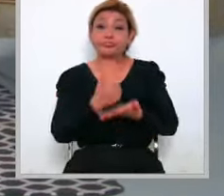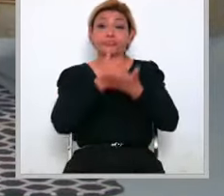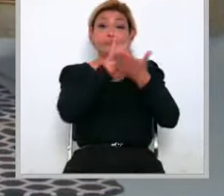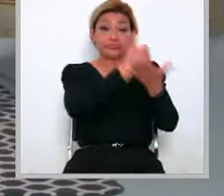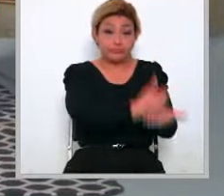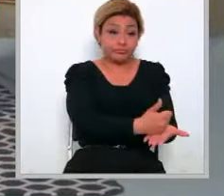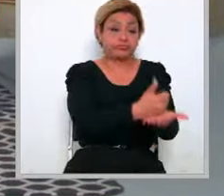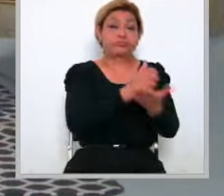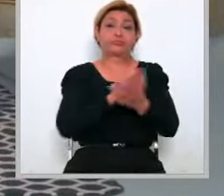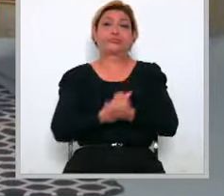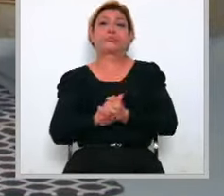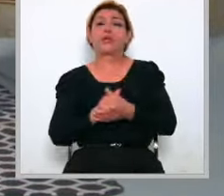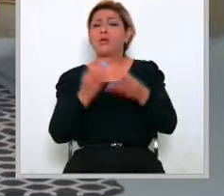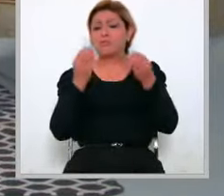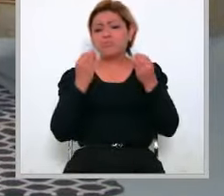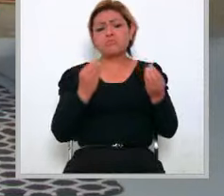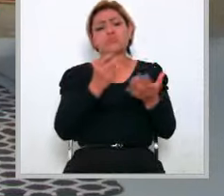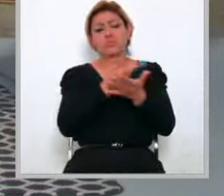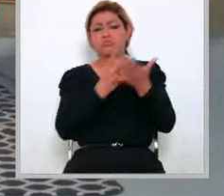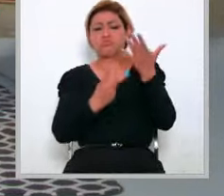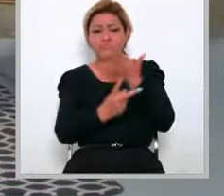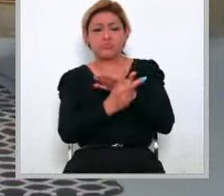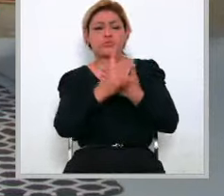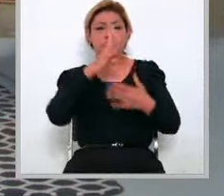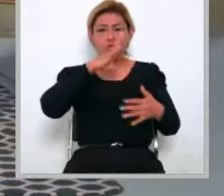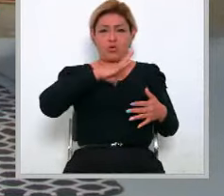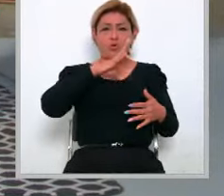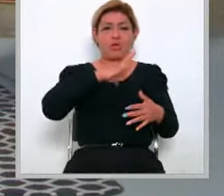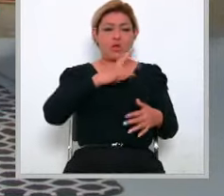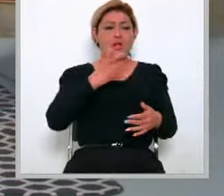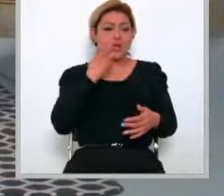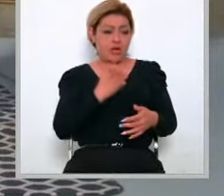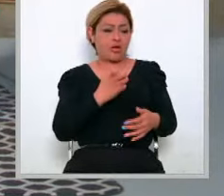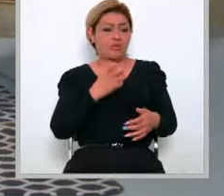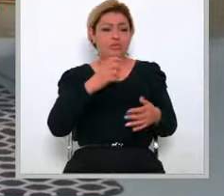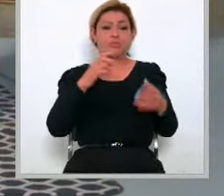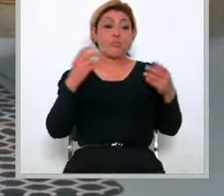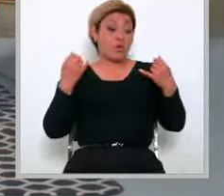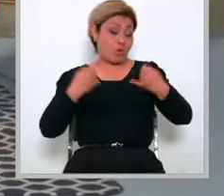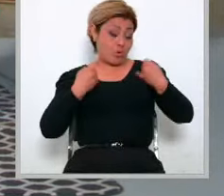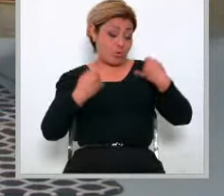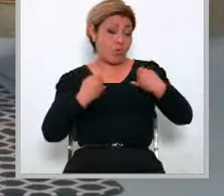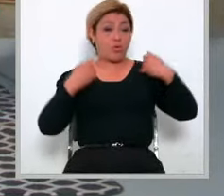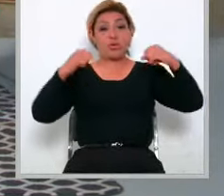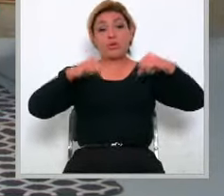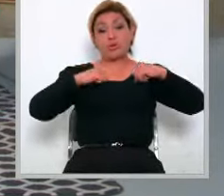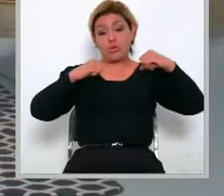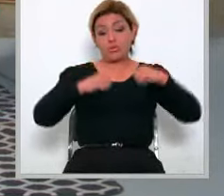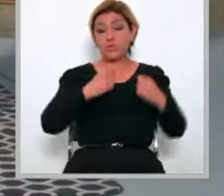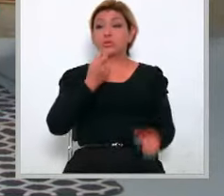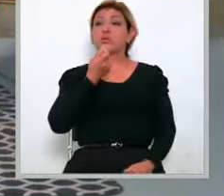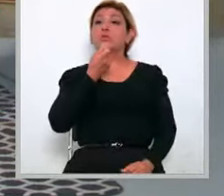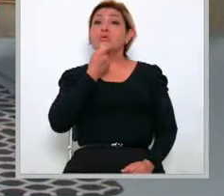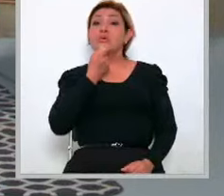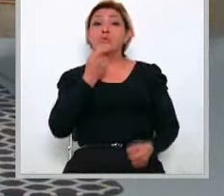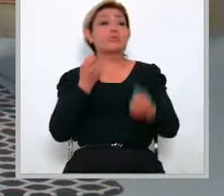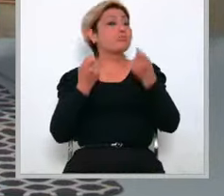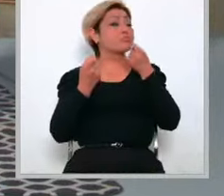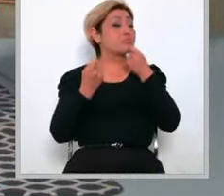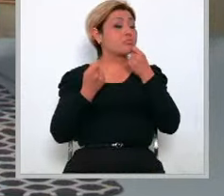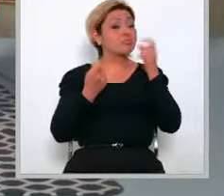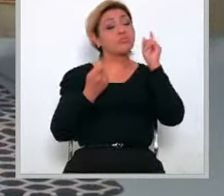a poder estar en estos programas, a sentirse pues muy, muy satisfechos de lo que han hecho en sus vidas. Y creo que